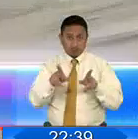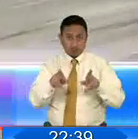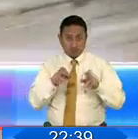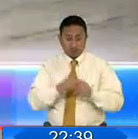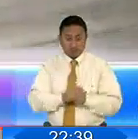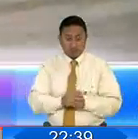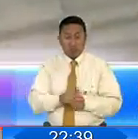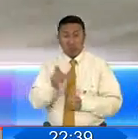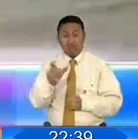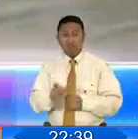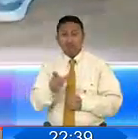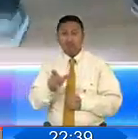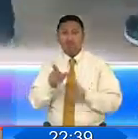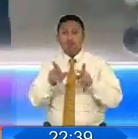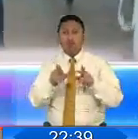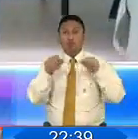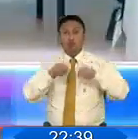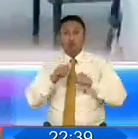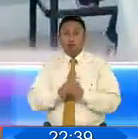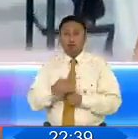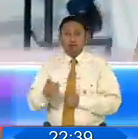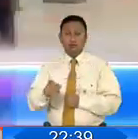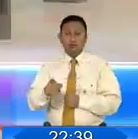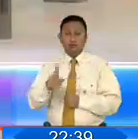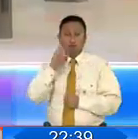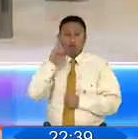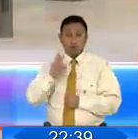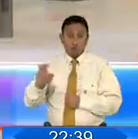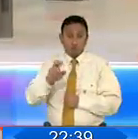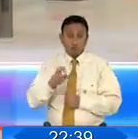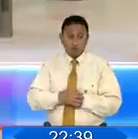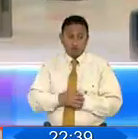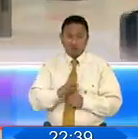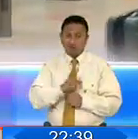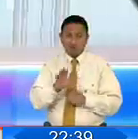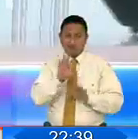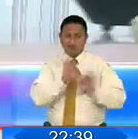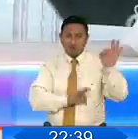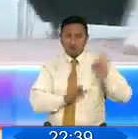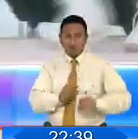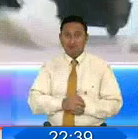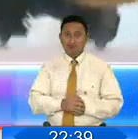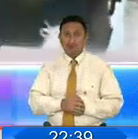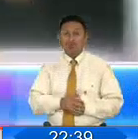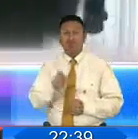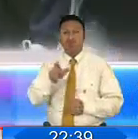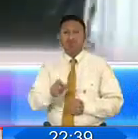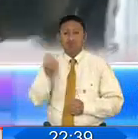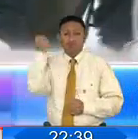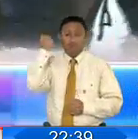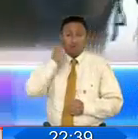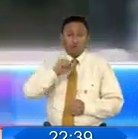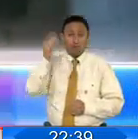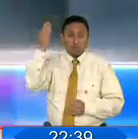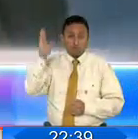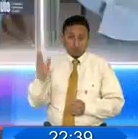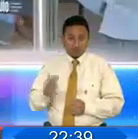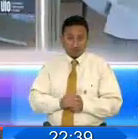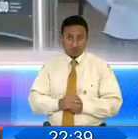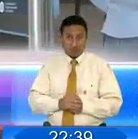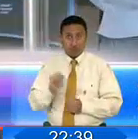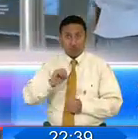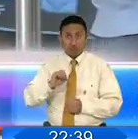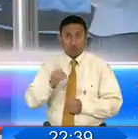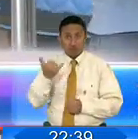lo cual el salvoconducto otorgado por el operador turístico queda invalidado. Para los viajeros provenientes de Brasil, a pesar